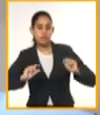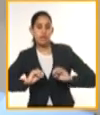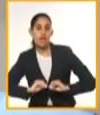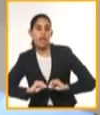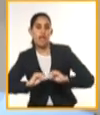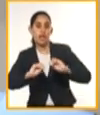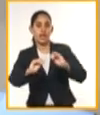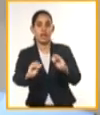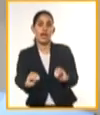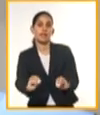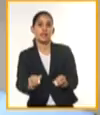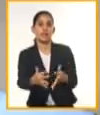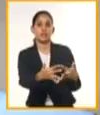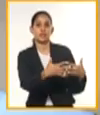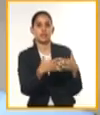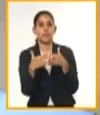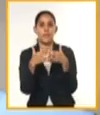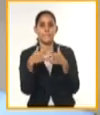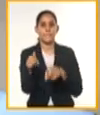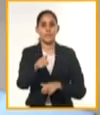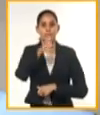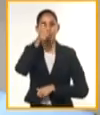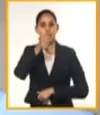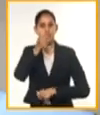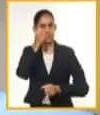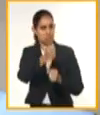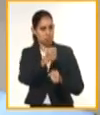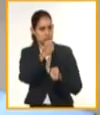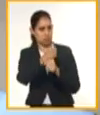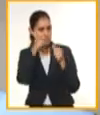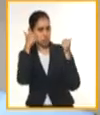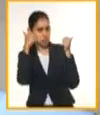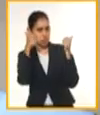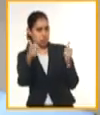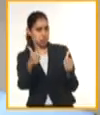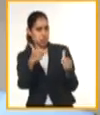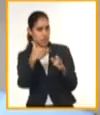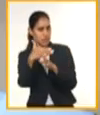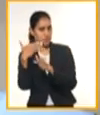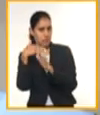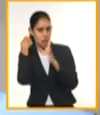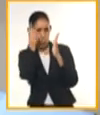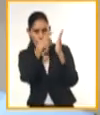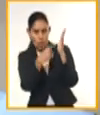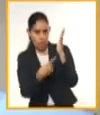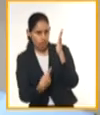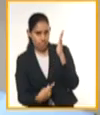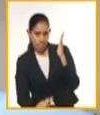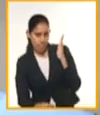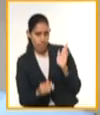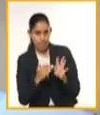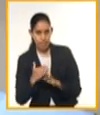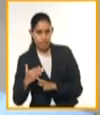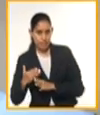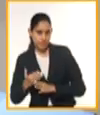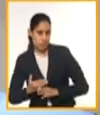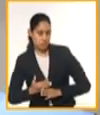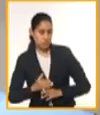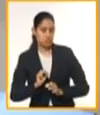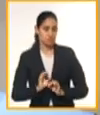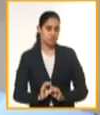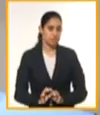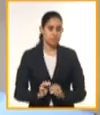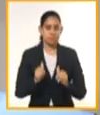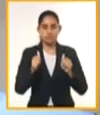que por el gran trabajo que se está haciendo, etcétera, etcétera, una serie de adjetivos en forma de elogios,